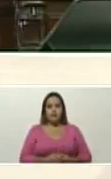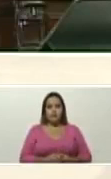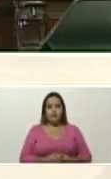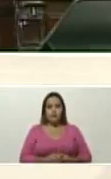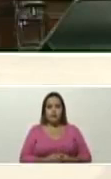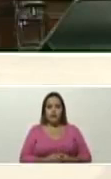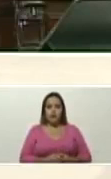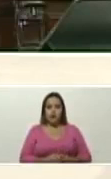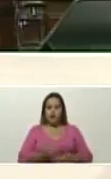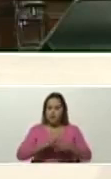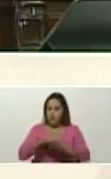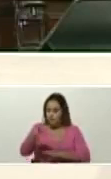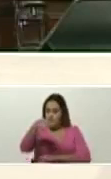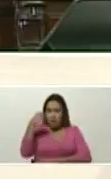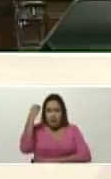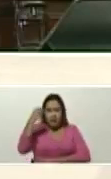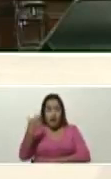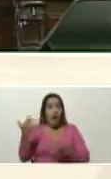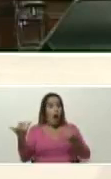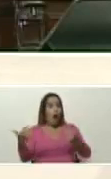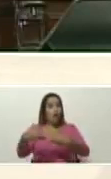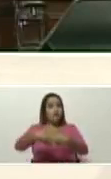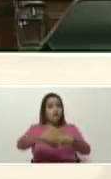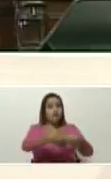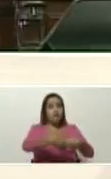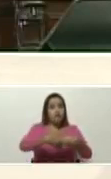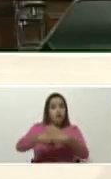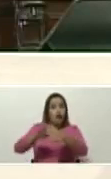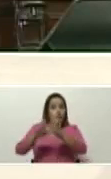Porque ustedes creen que me dan la mano en el mundo.